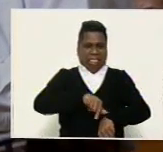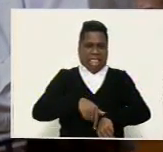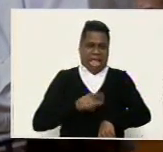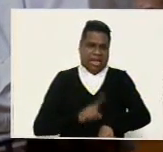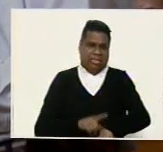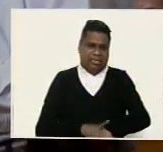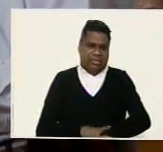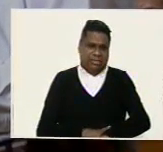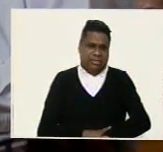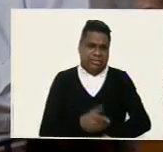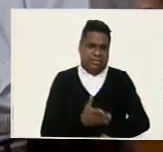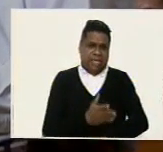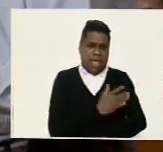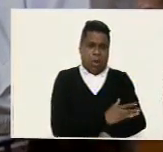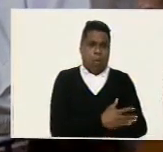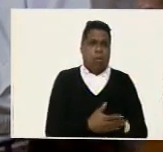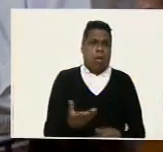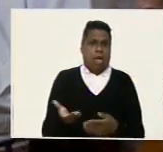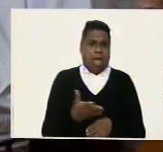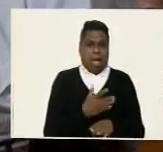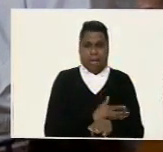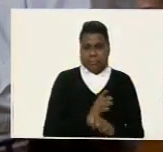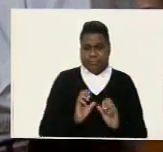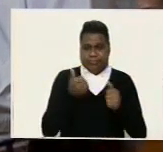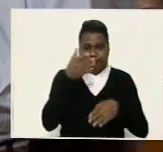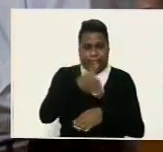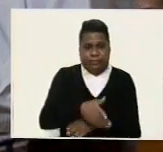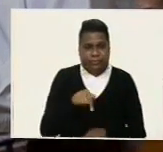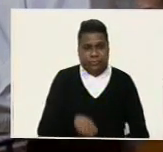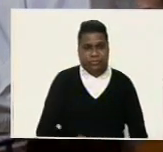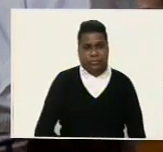media hora antes de estar aquí, y